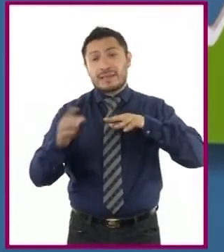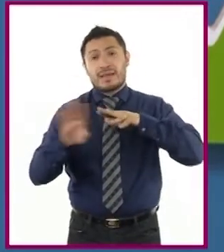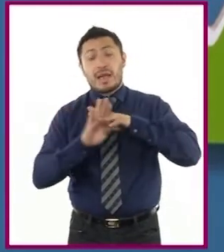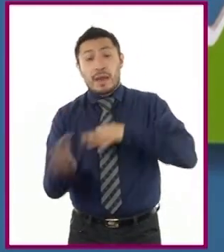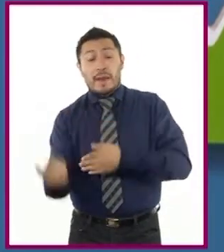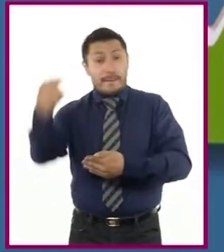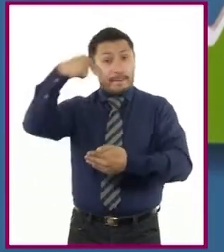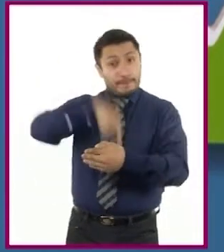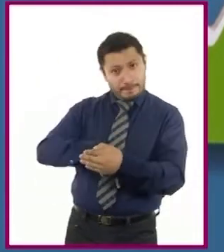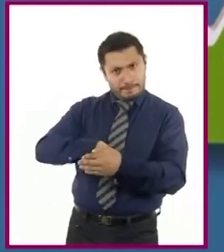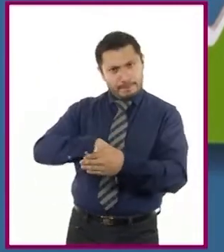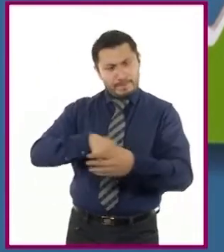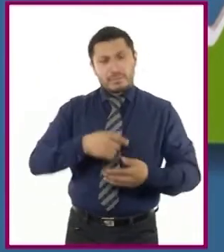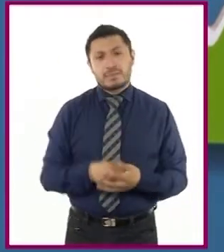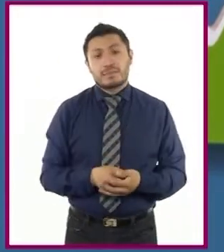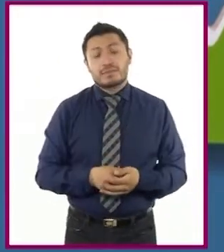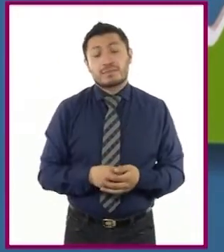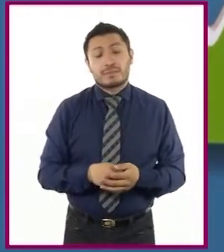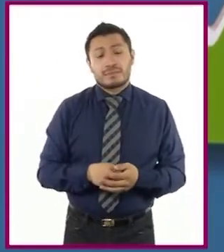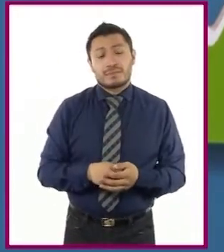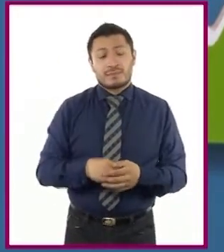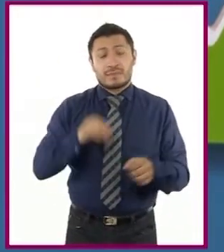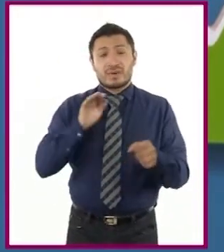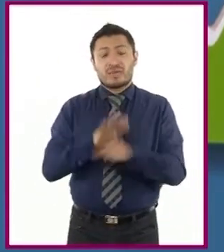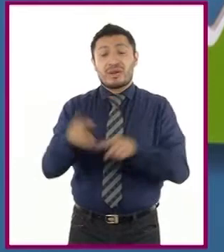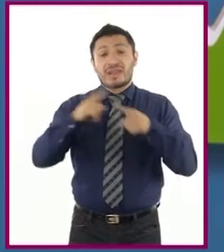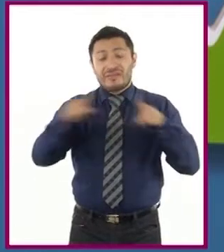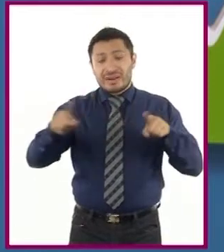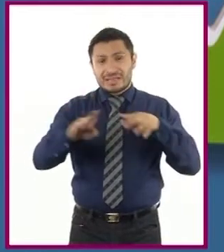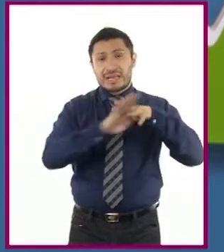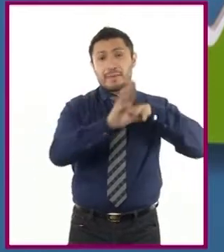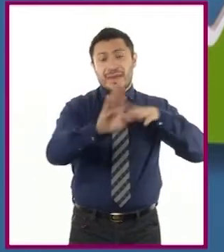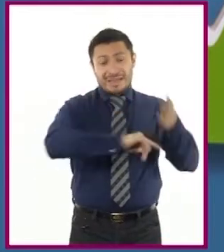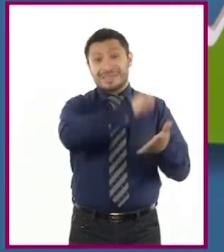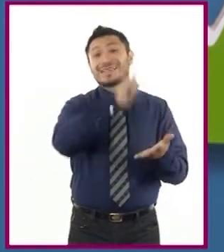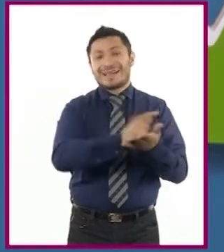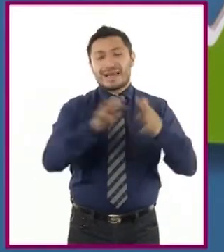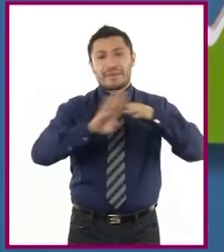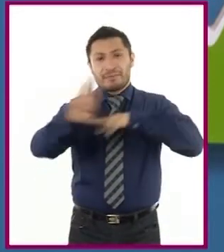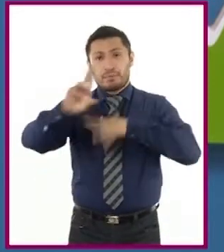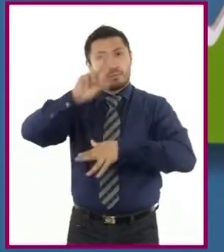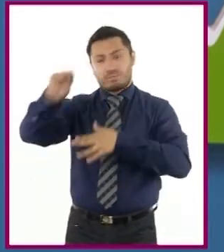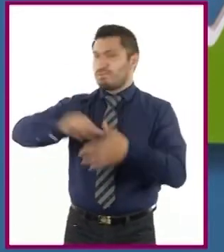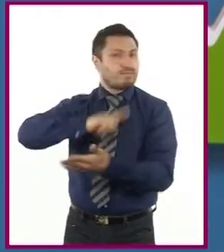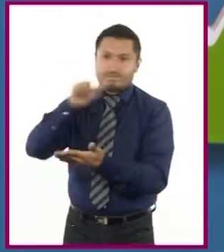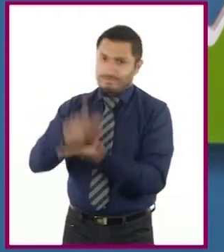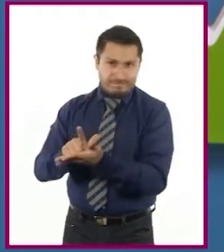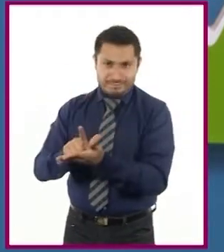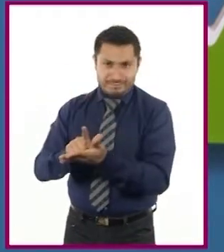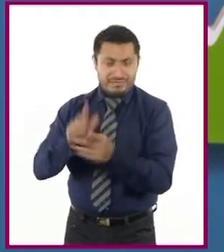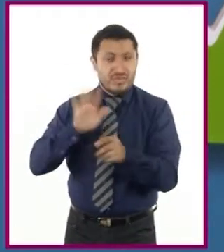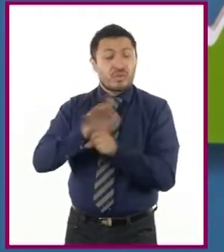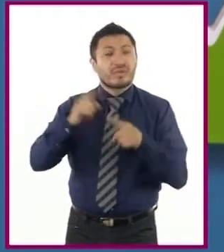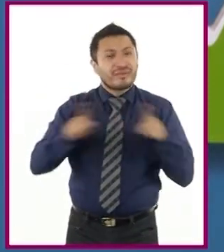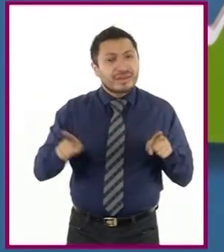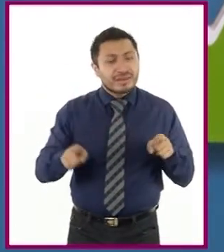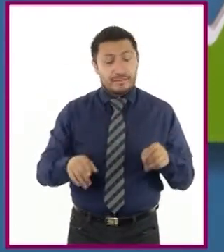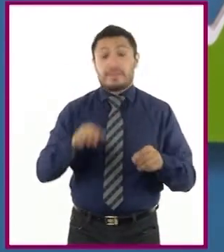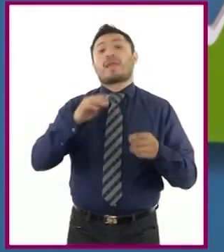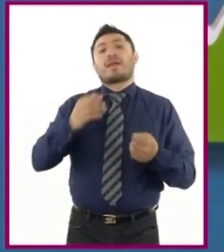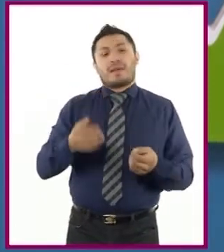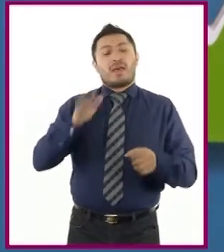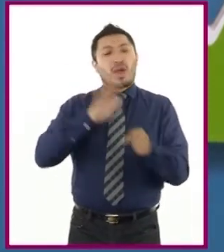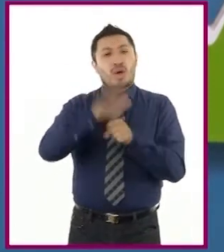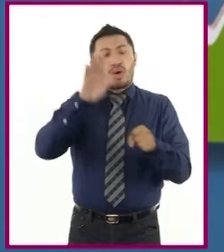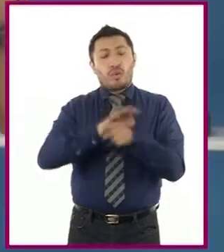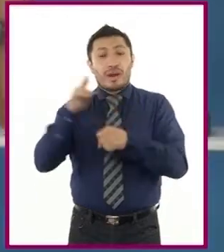inmigrante? ¿Cuál es la diferencia entre la migración legal e ilegal? ¿Cuáles son los principales flujos migratorios en el